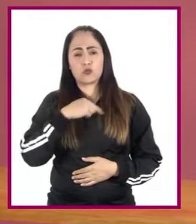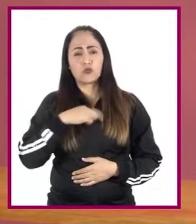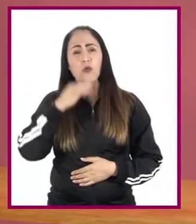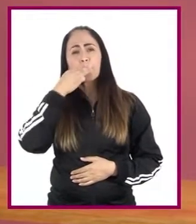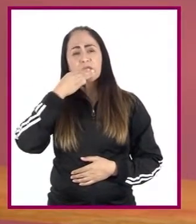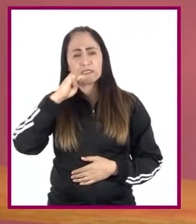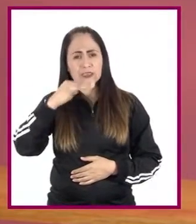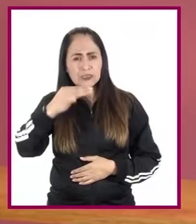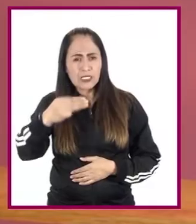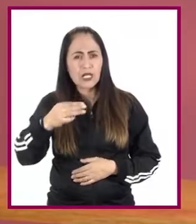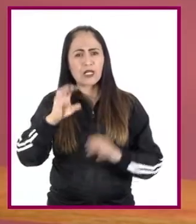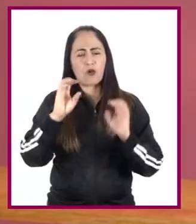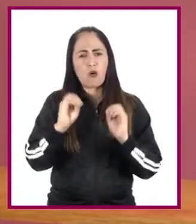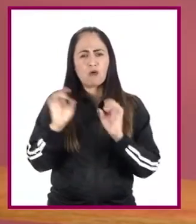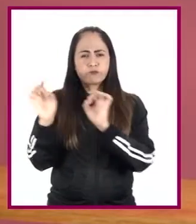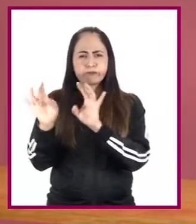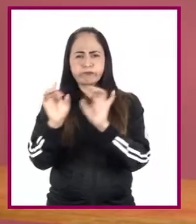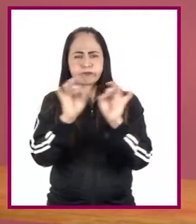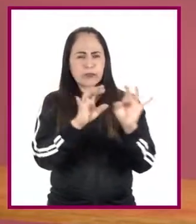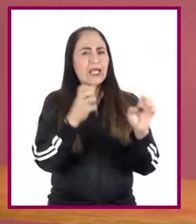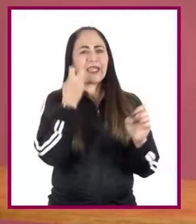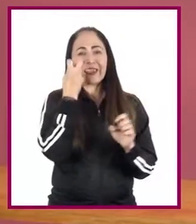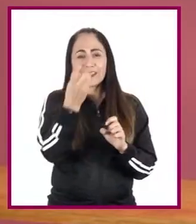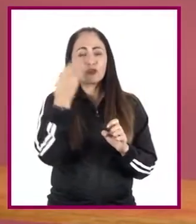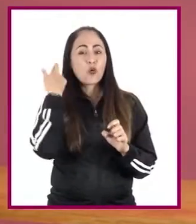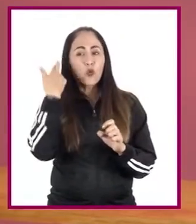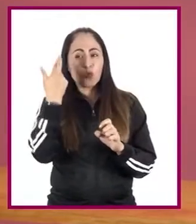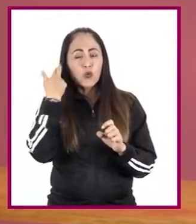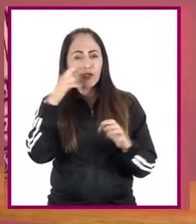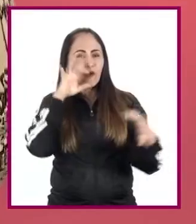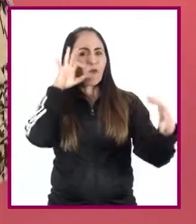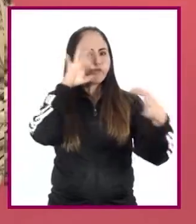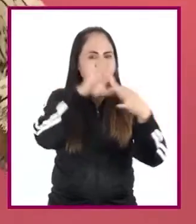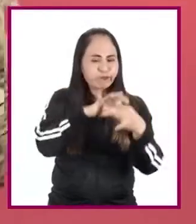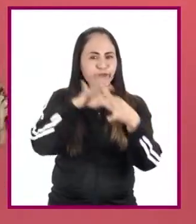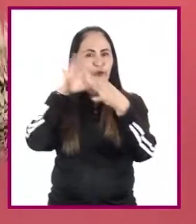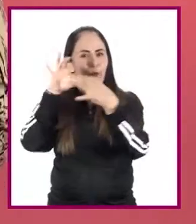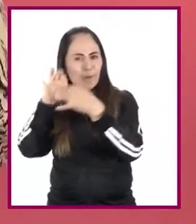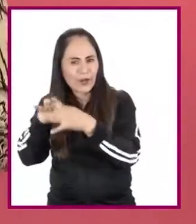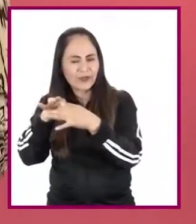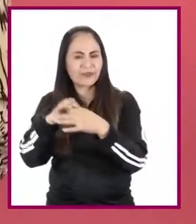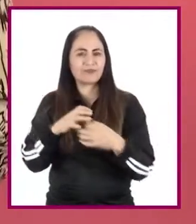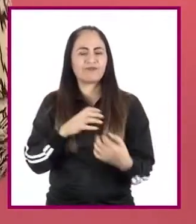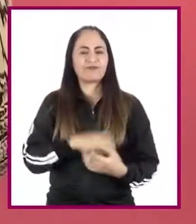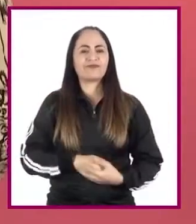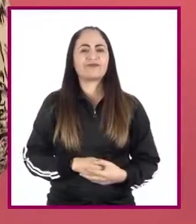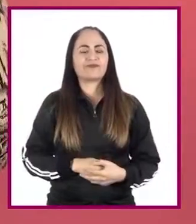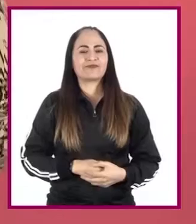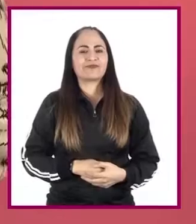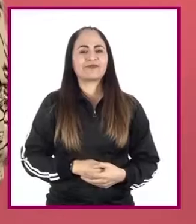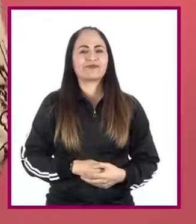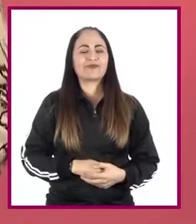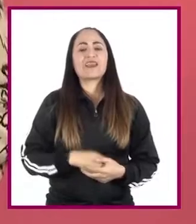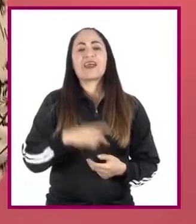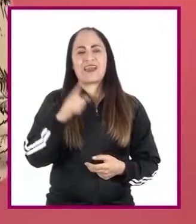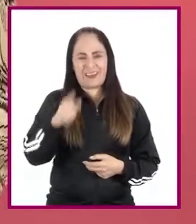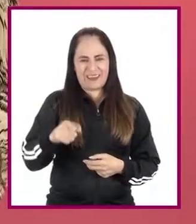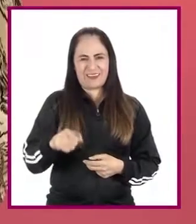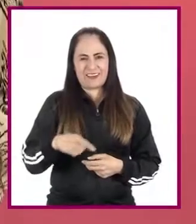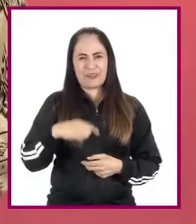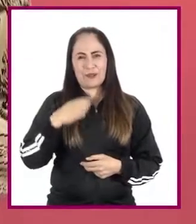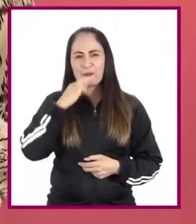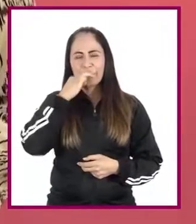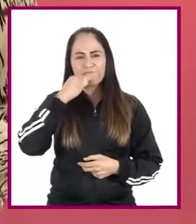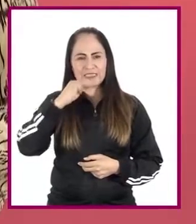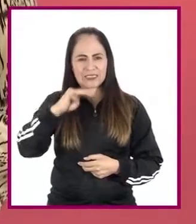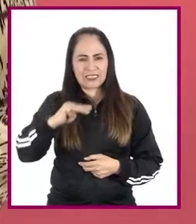la situación, será el sonido que debemos poner. Como vimos en la campaña No Discriminación, se